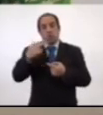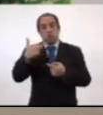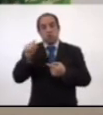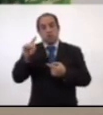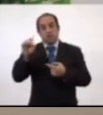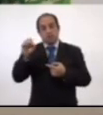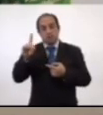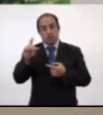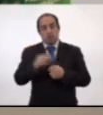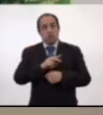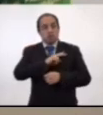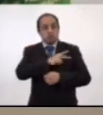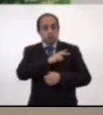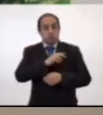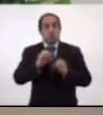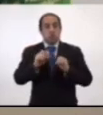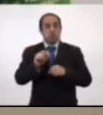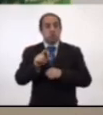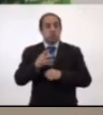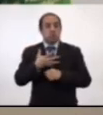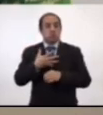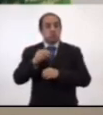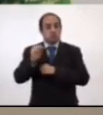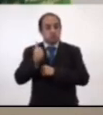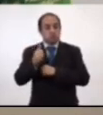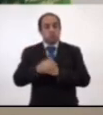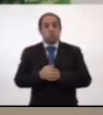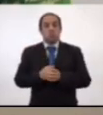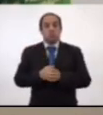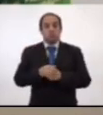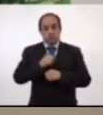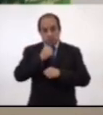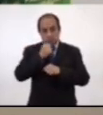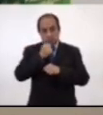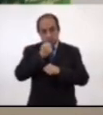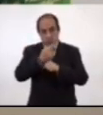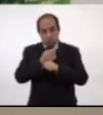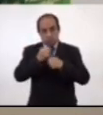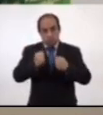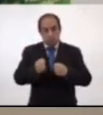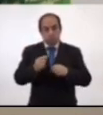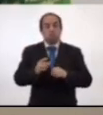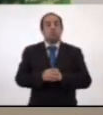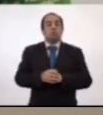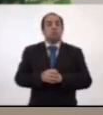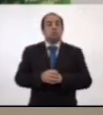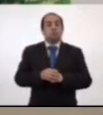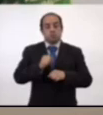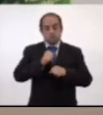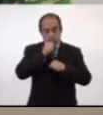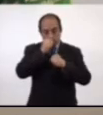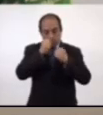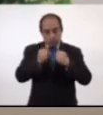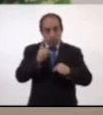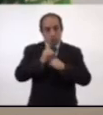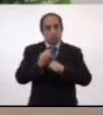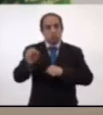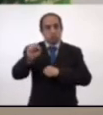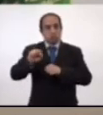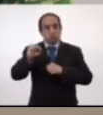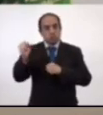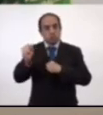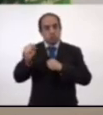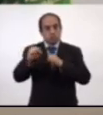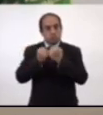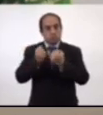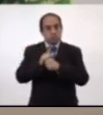incapacidades de tipo laboral, como otras prestaciones de seguridad social aplicables. Hemos realizado 18